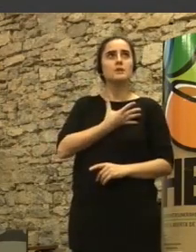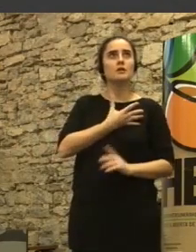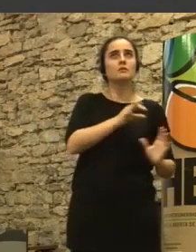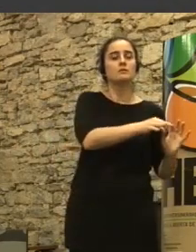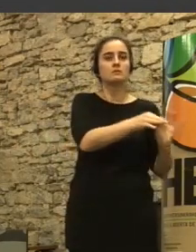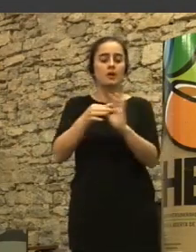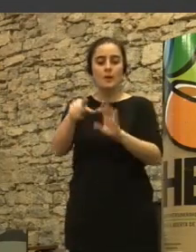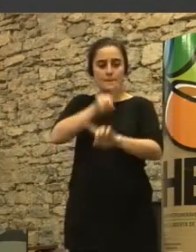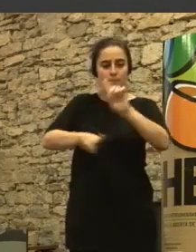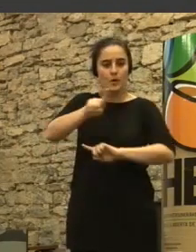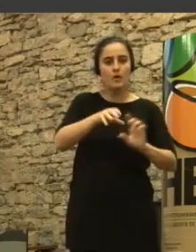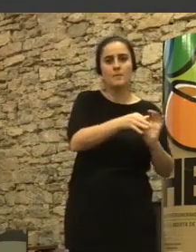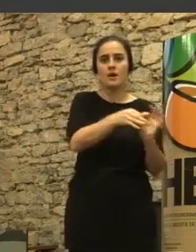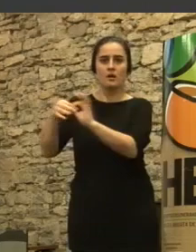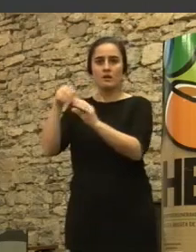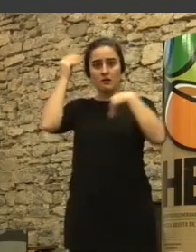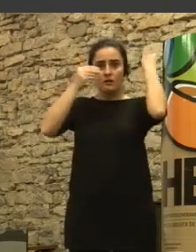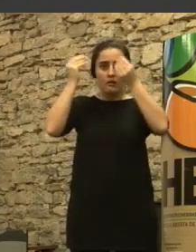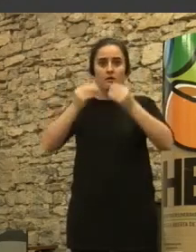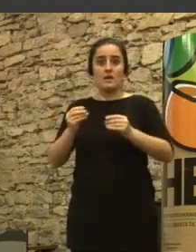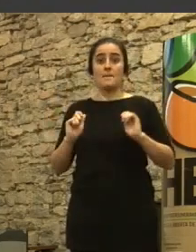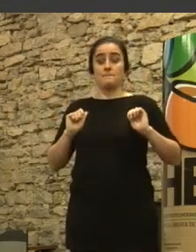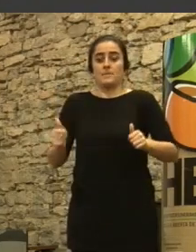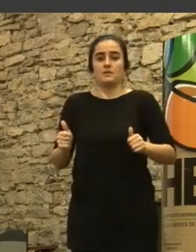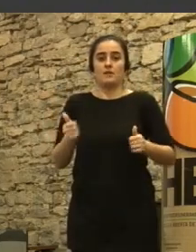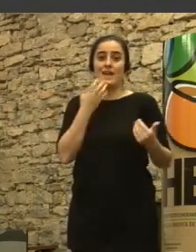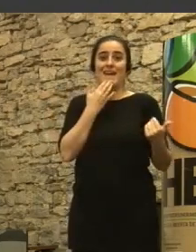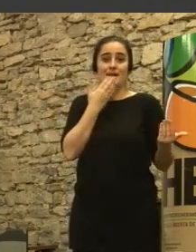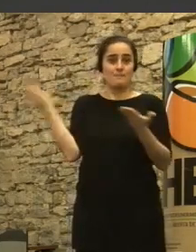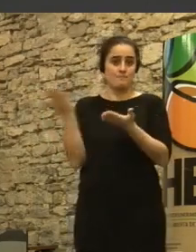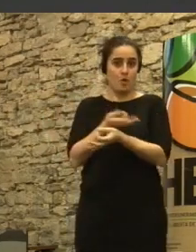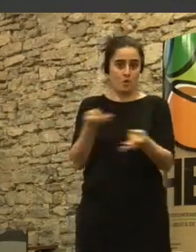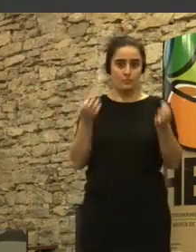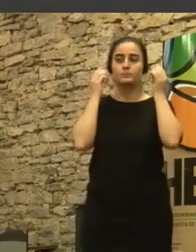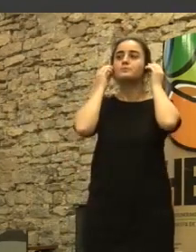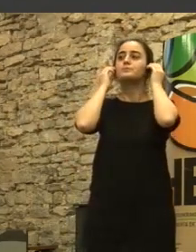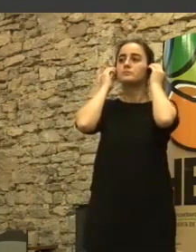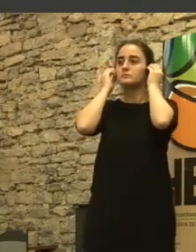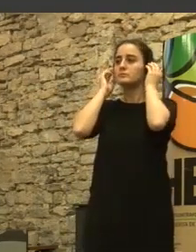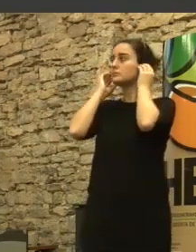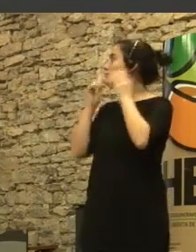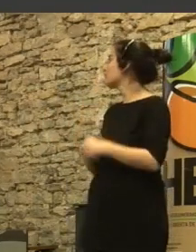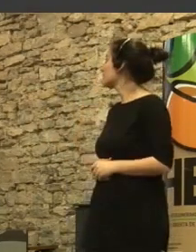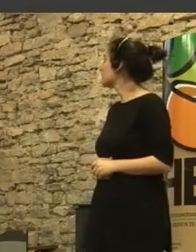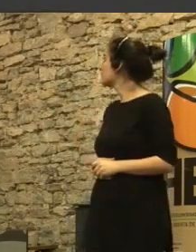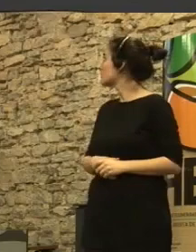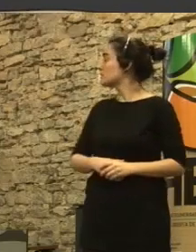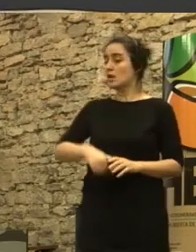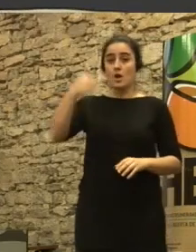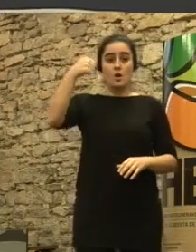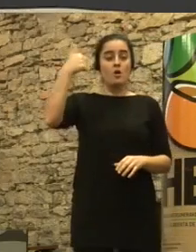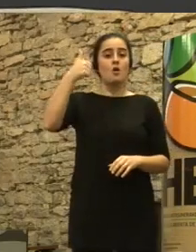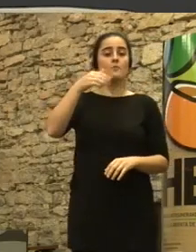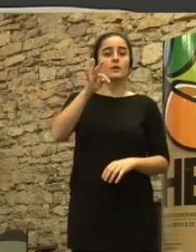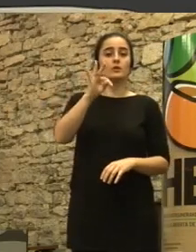problema que conoce, con una mentalidad emprendedora, y este es un gran ejemplo. Seguimos. Torkilsson, este señor no es más que un empleado